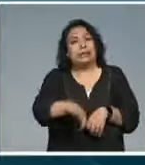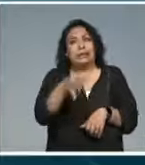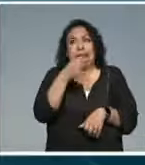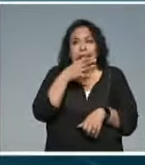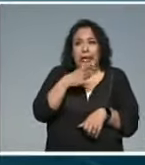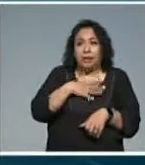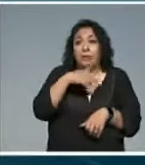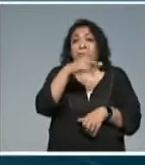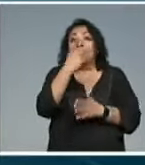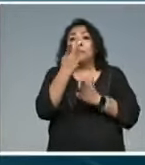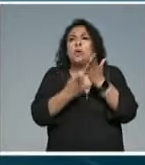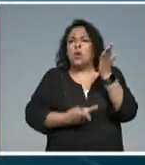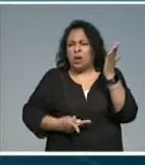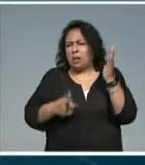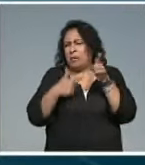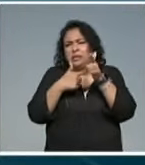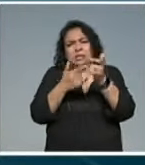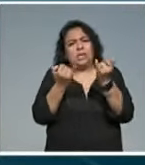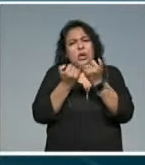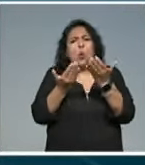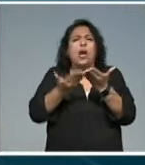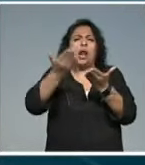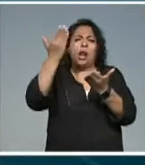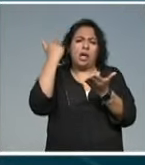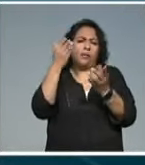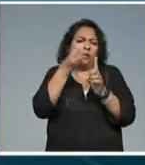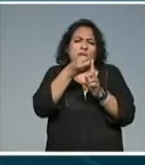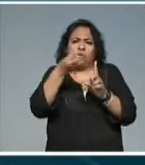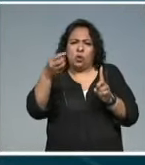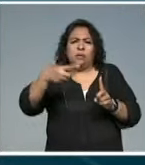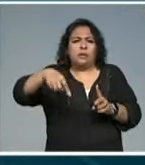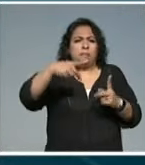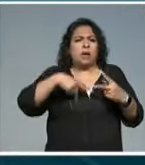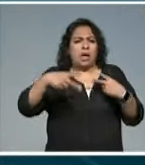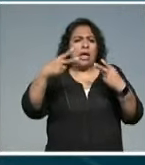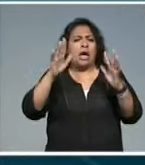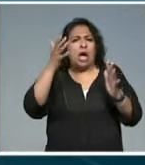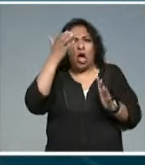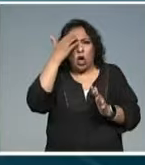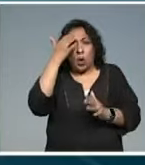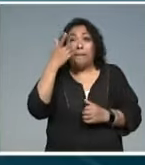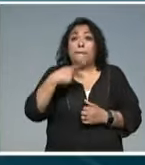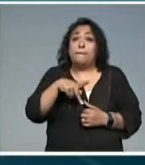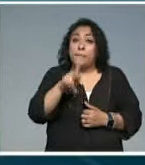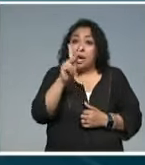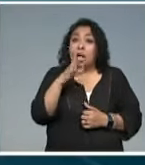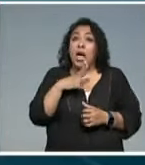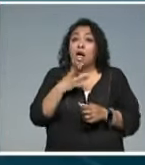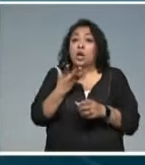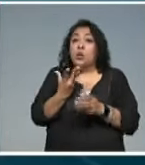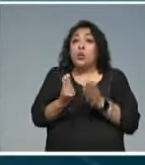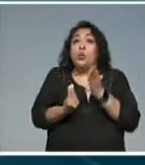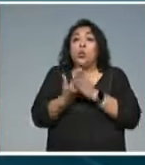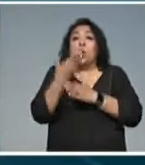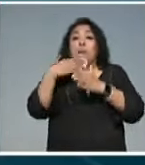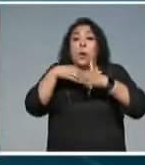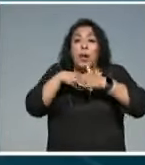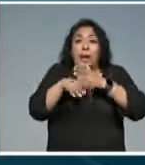El programa conserva, digamos, la estructura que el público ya conoce, pero hicimos una nueva entrada del